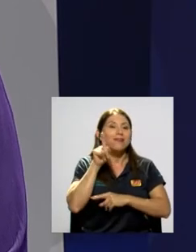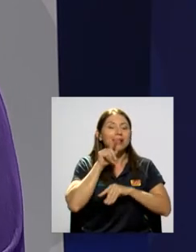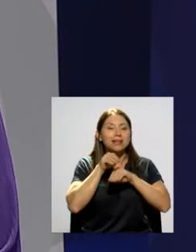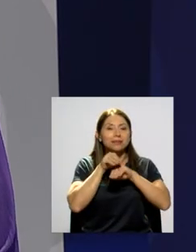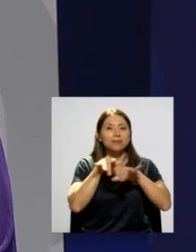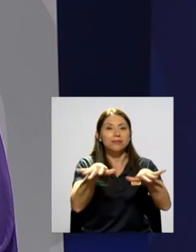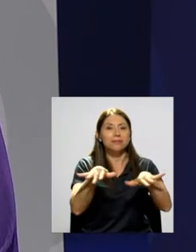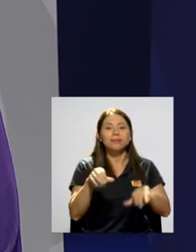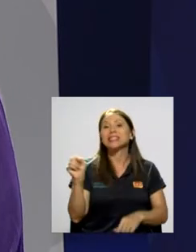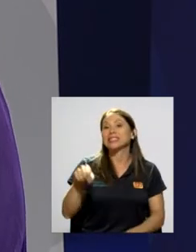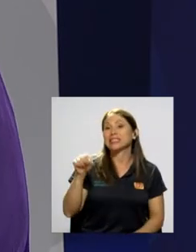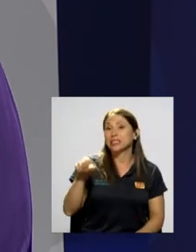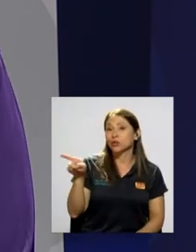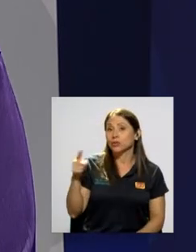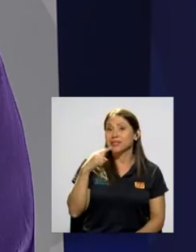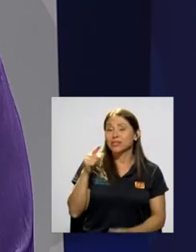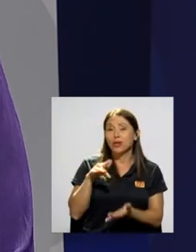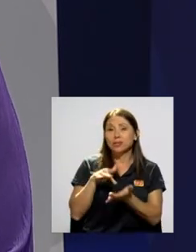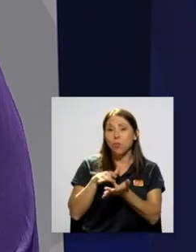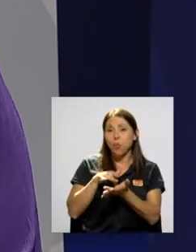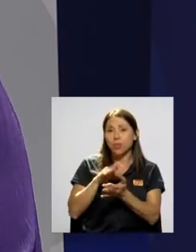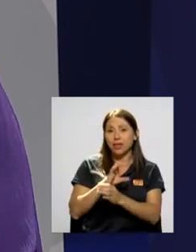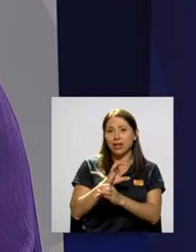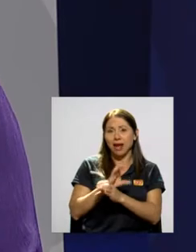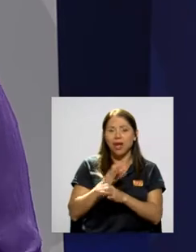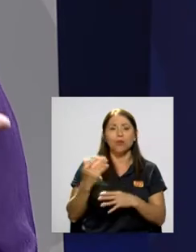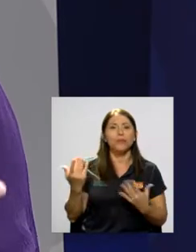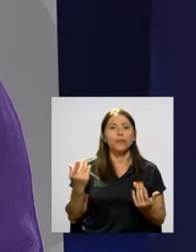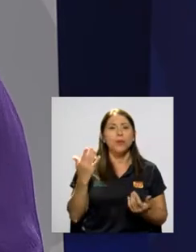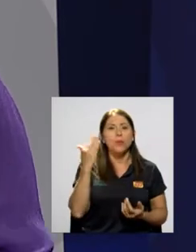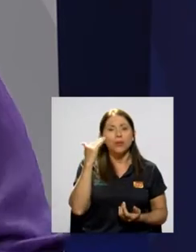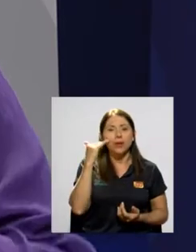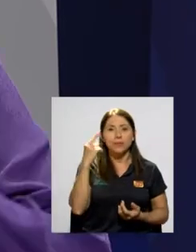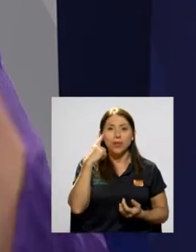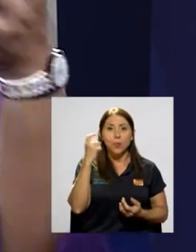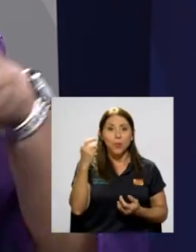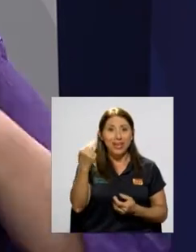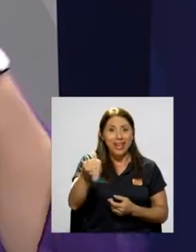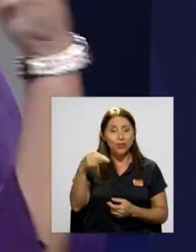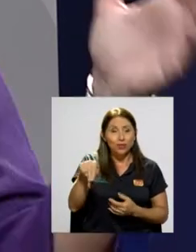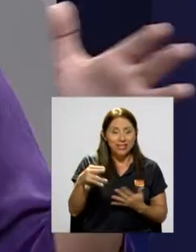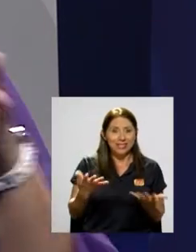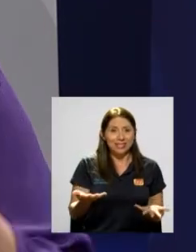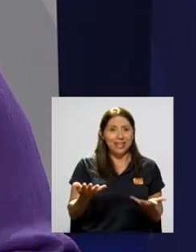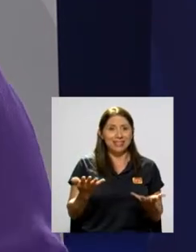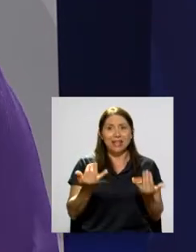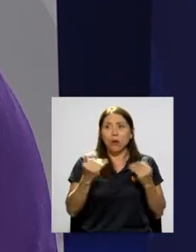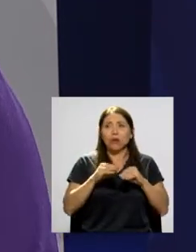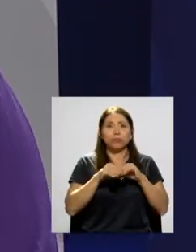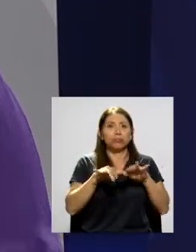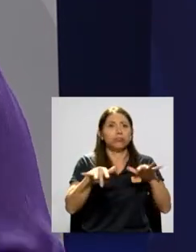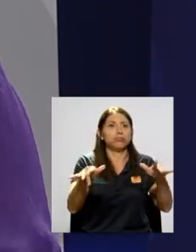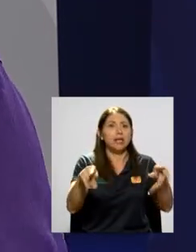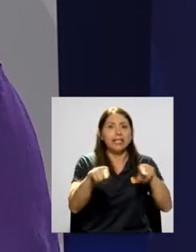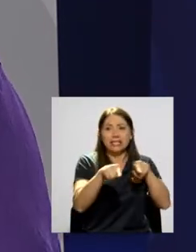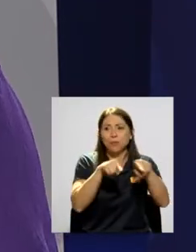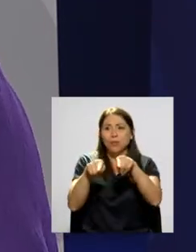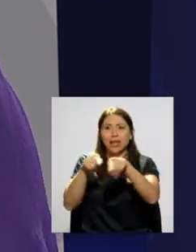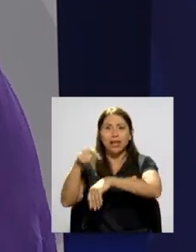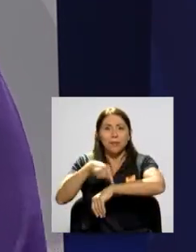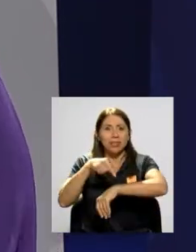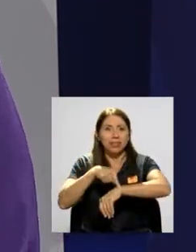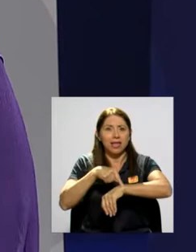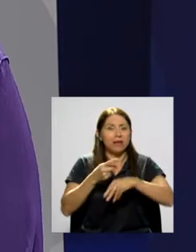Sí, esto que usted menciona es muy delicado justamente por la ubicuidad de las noticias, es decir, el hecho que están por todas partes simultáneamente, la rapidez de